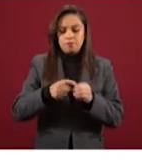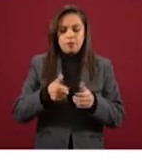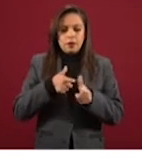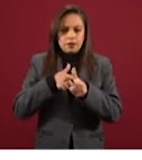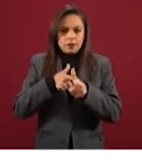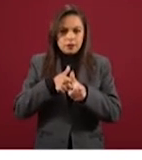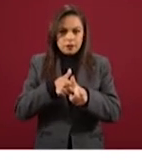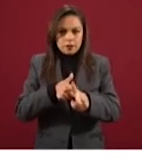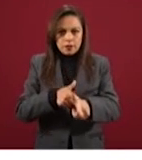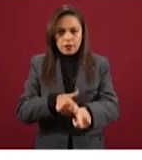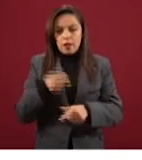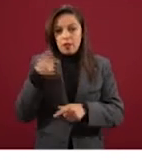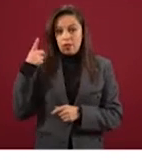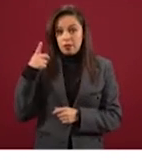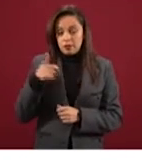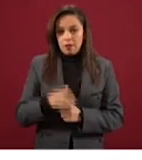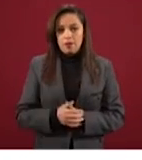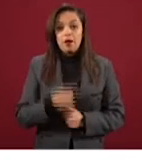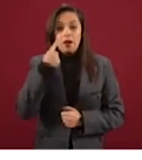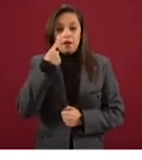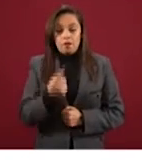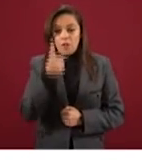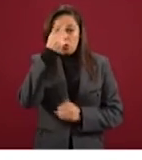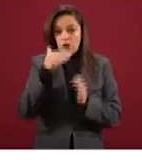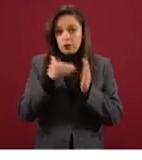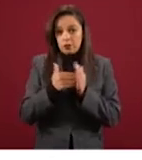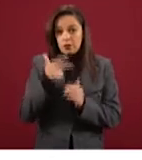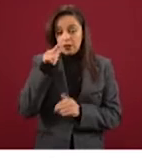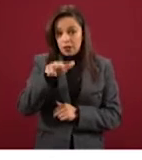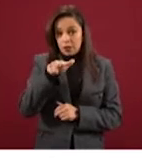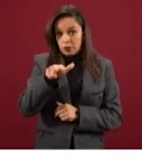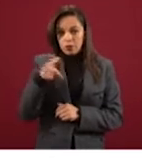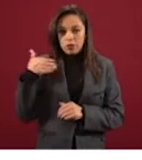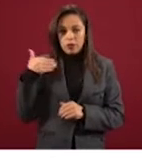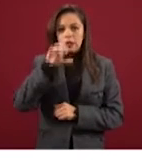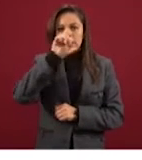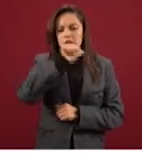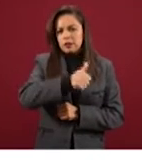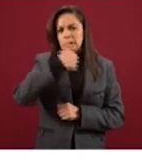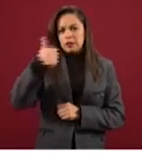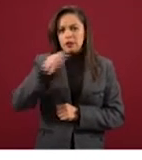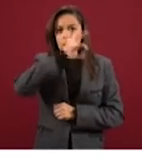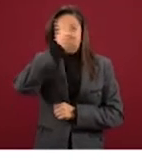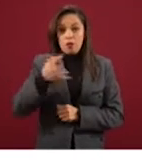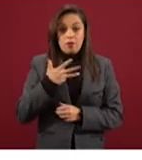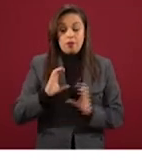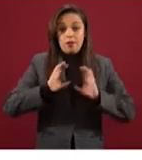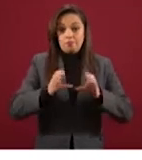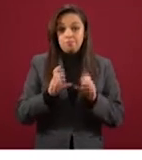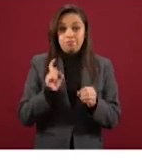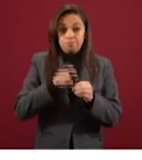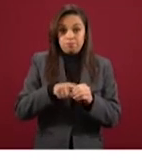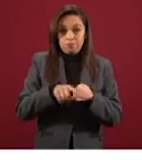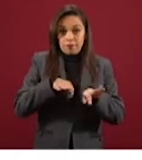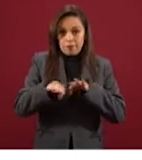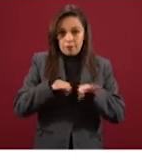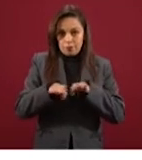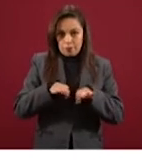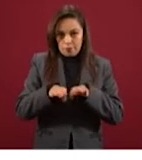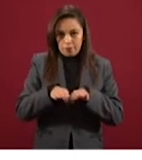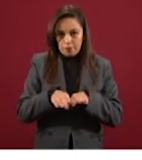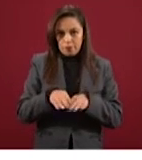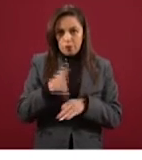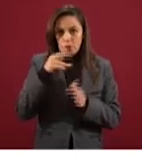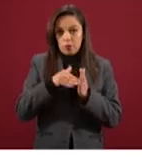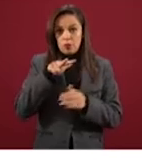partes y vemos solamente 2018 el 66% de los empleos que se perdieron en 2018 que fueron cerca